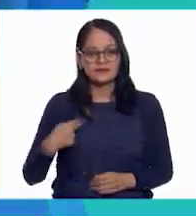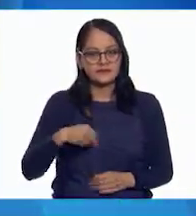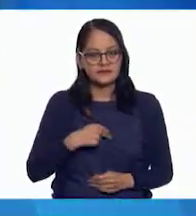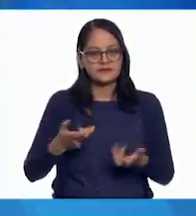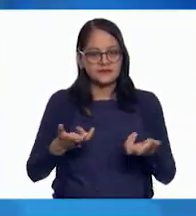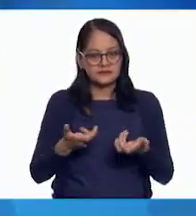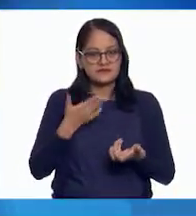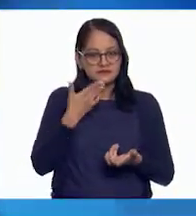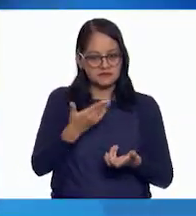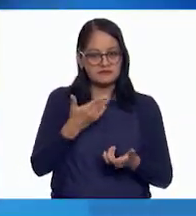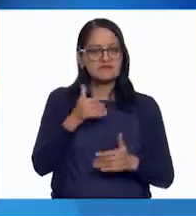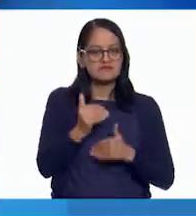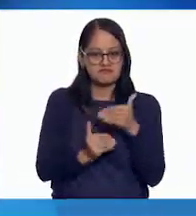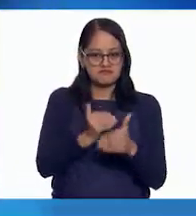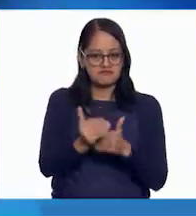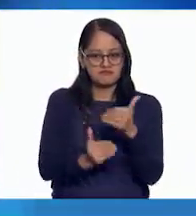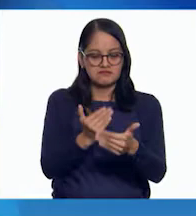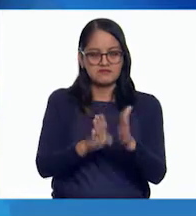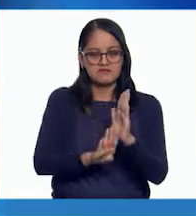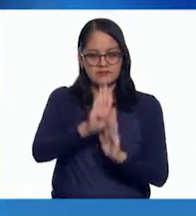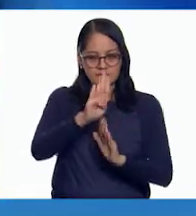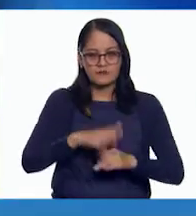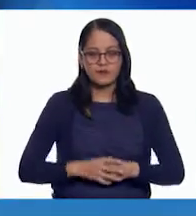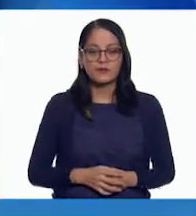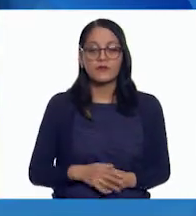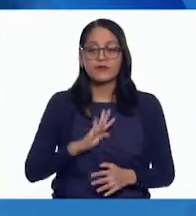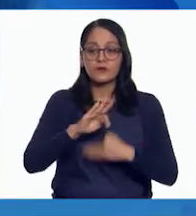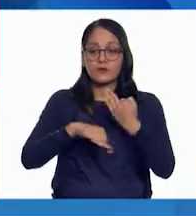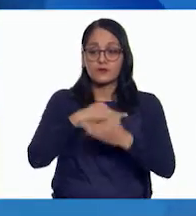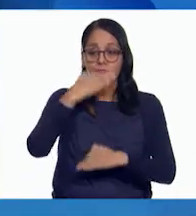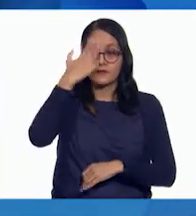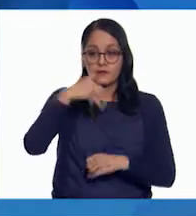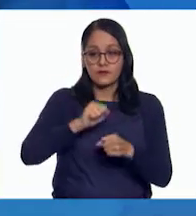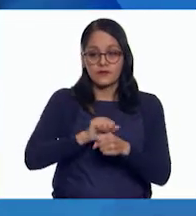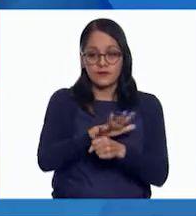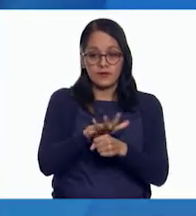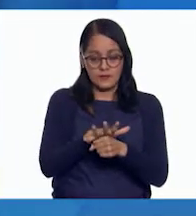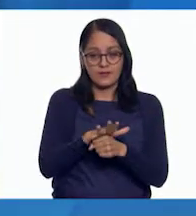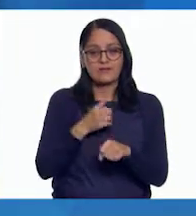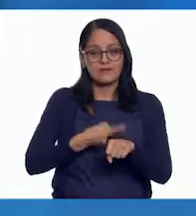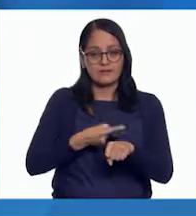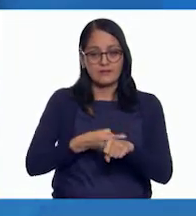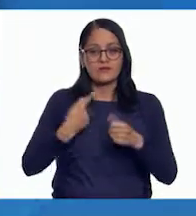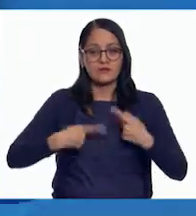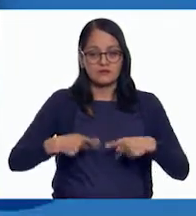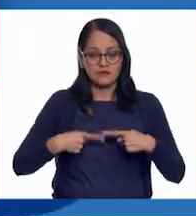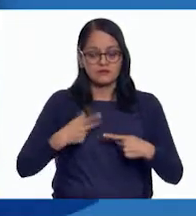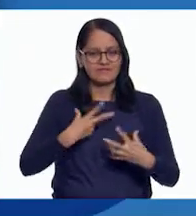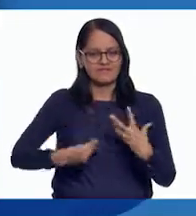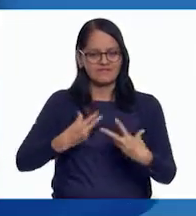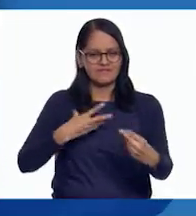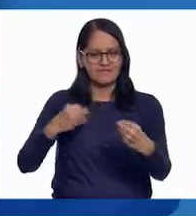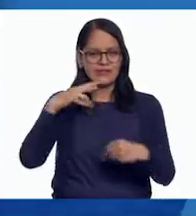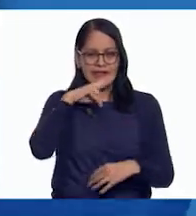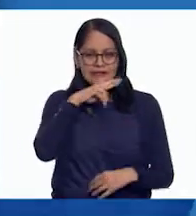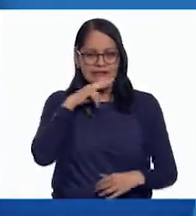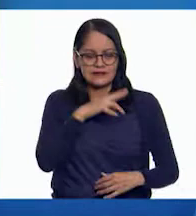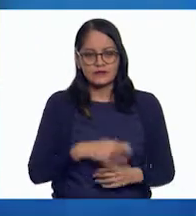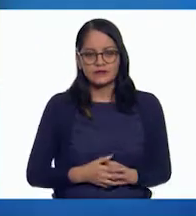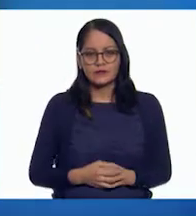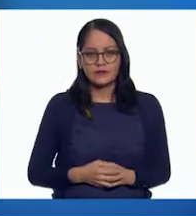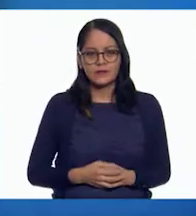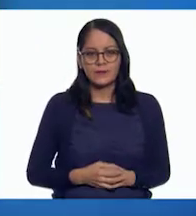Buenas prácticas para seguir adelante. Como todos sabemos, la COVID-19 es una enfermedad que se contagia muy fácilmente entre